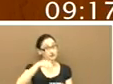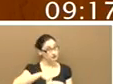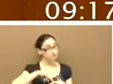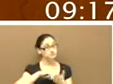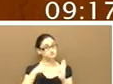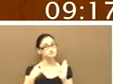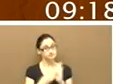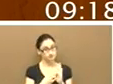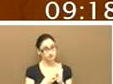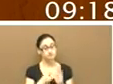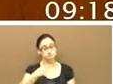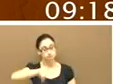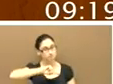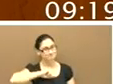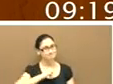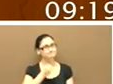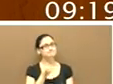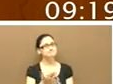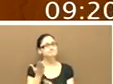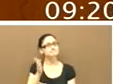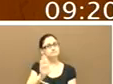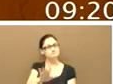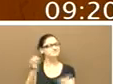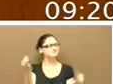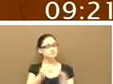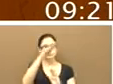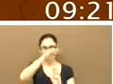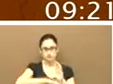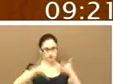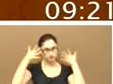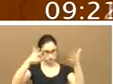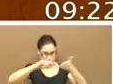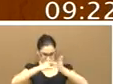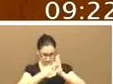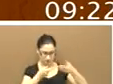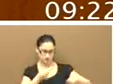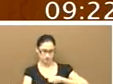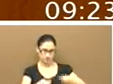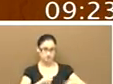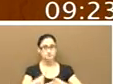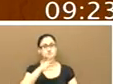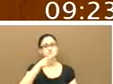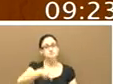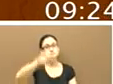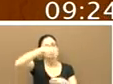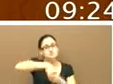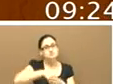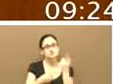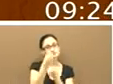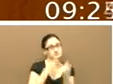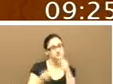aportaremos los programas que llamamos de asesoramiento técnico comercial y que comprenden consultoría